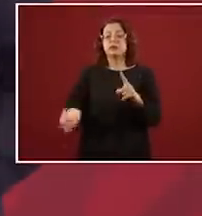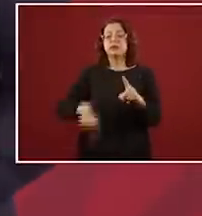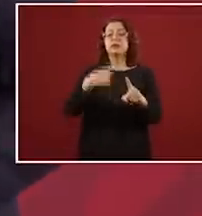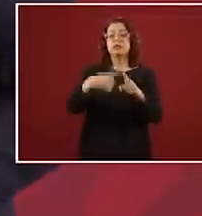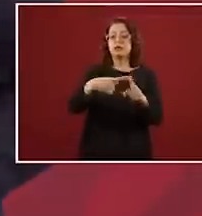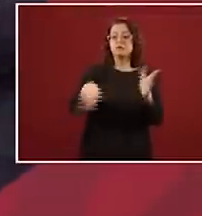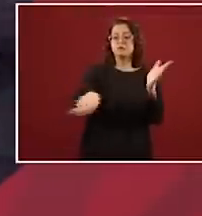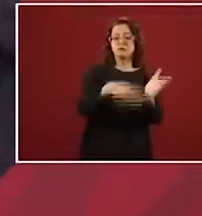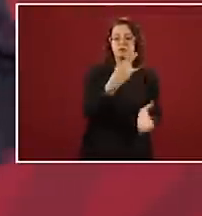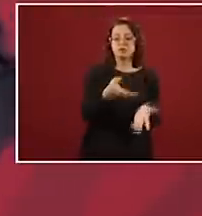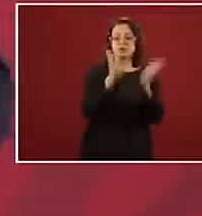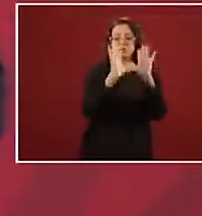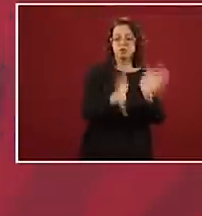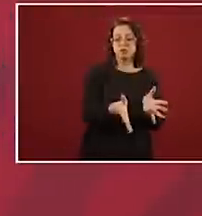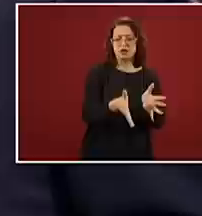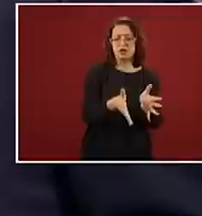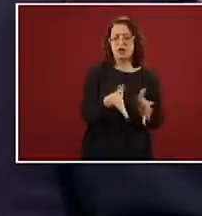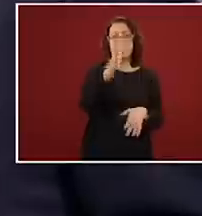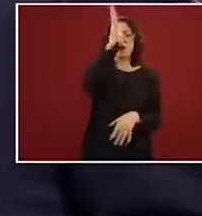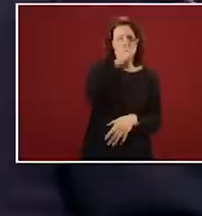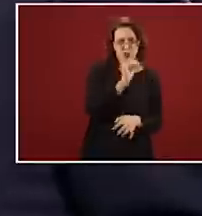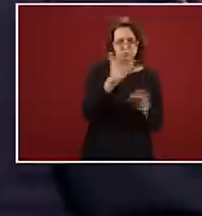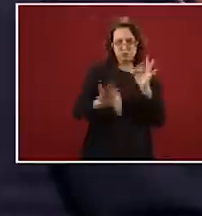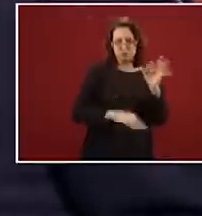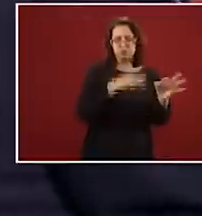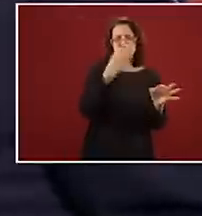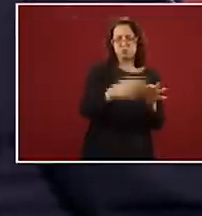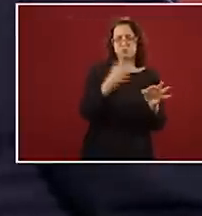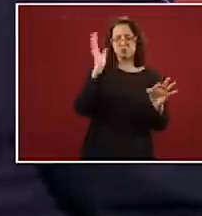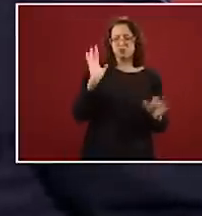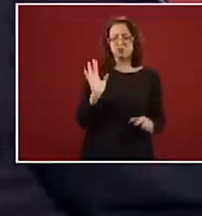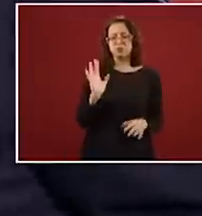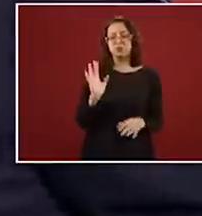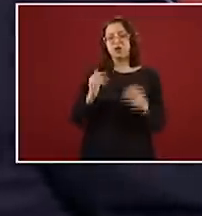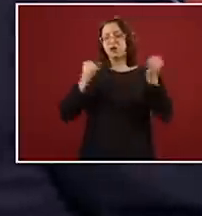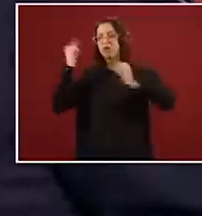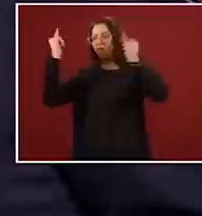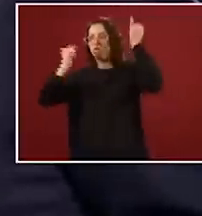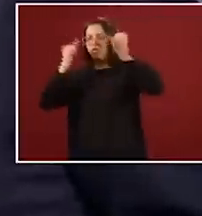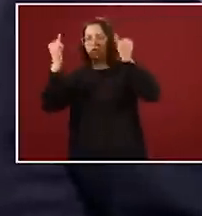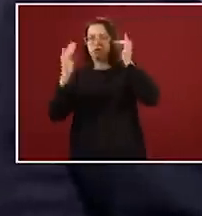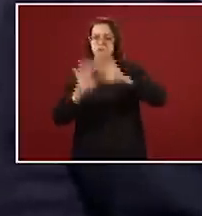suscribieron los convenios para que no haya especulación.